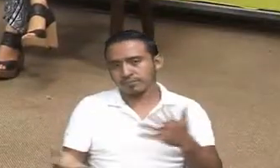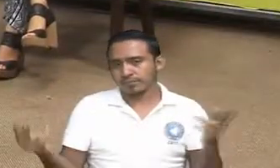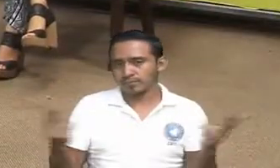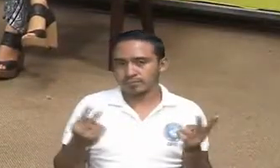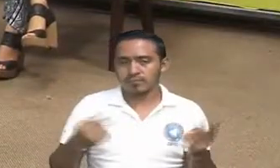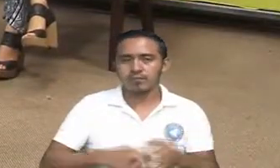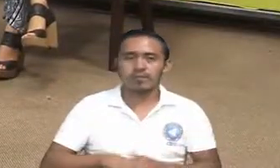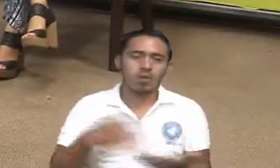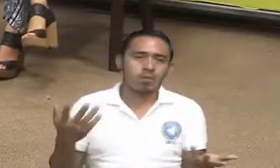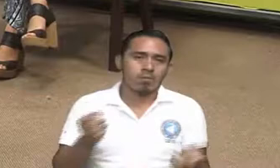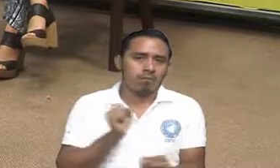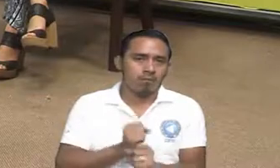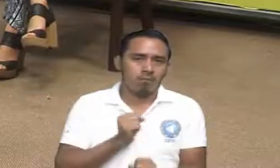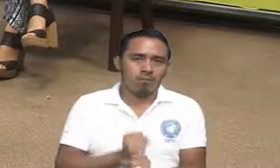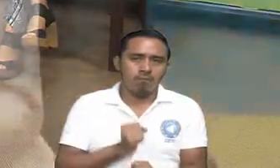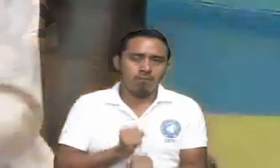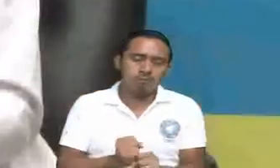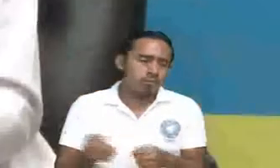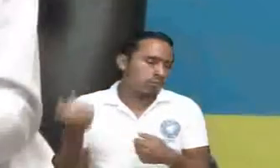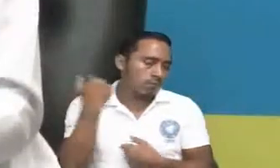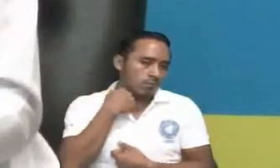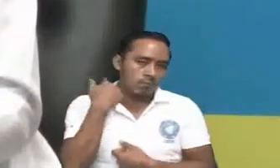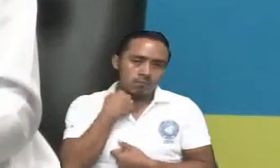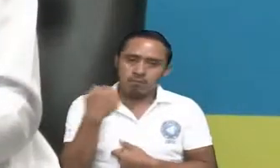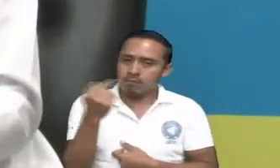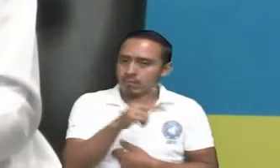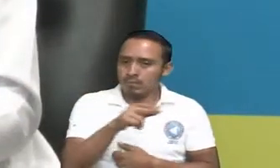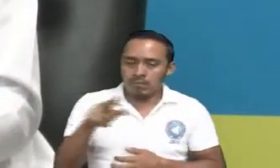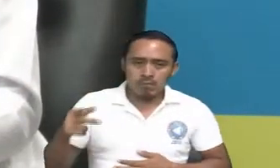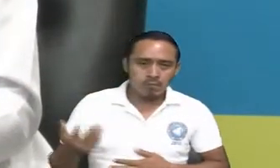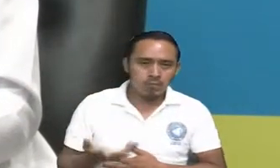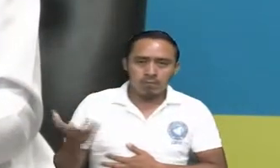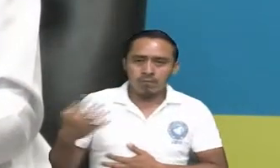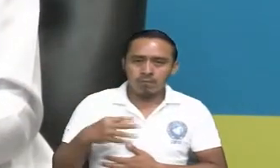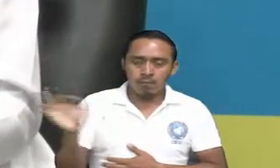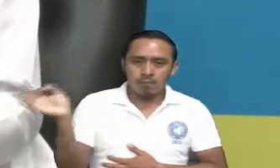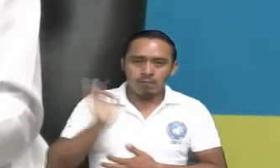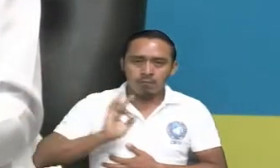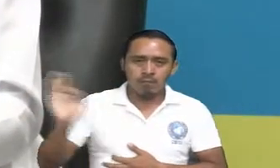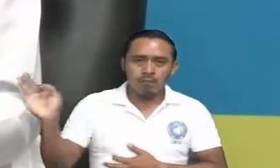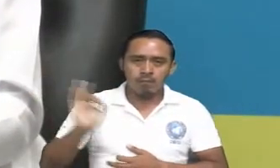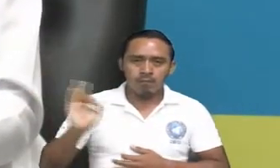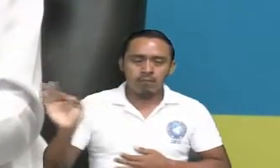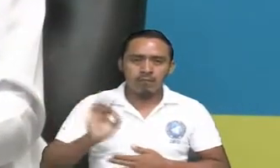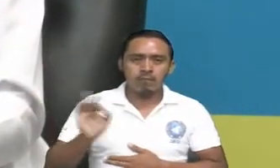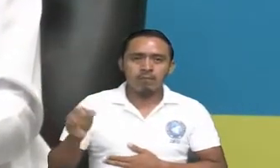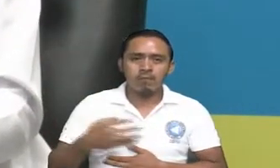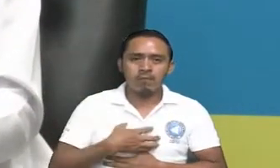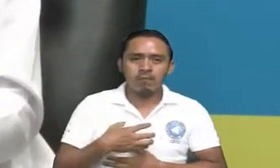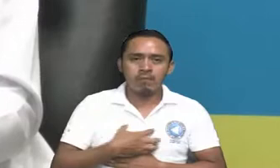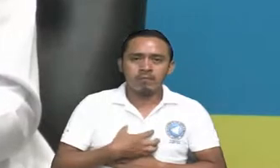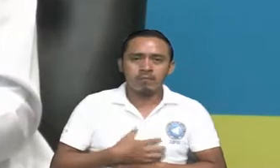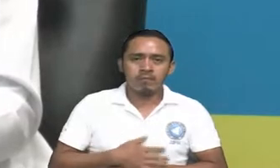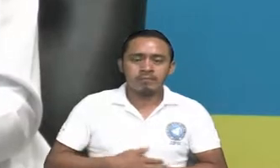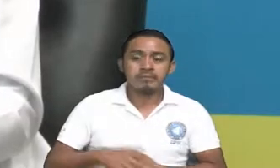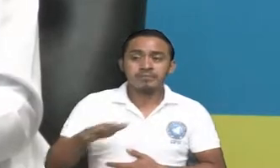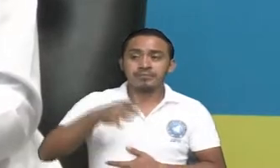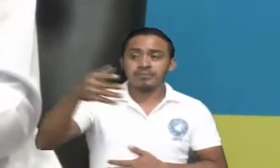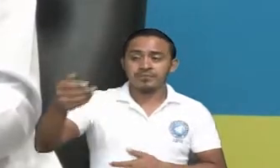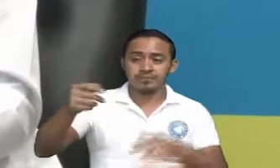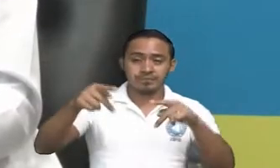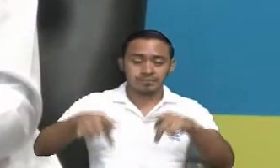nivel profesional es muy común este tipo de actitudes, ¿verdad? De que yo no quiero que otra persona